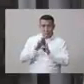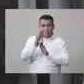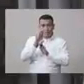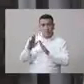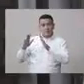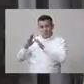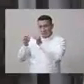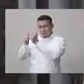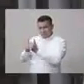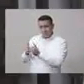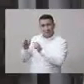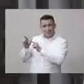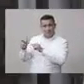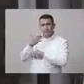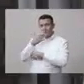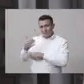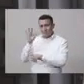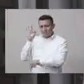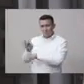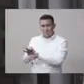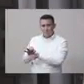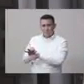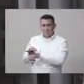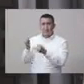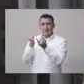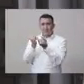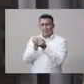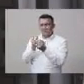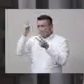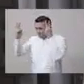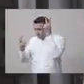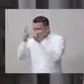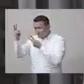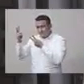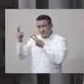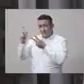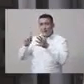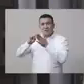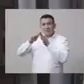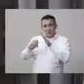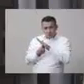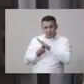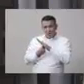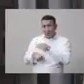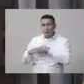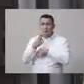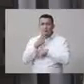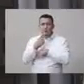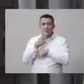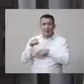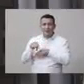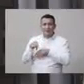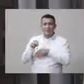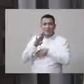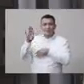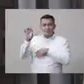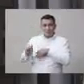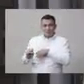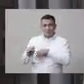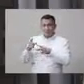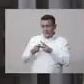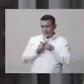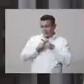domiciliaria se basa en el uso de la tecnología. En Sudcalifornia, fuimos pioneros en el uso de